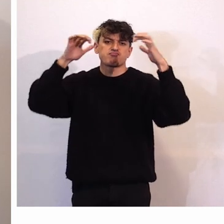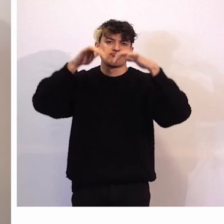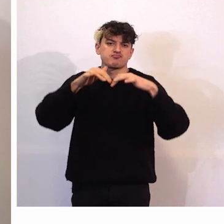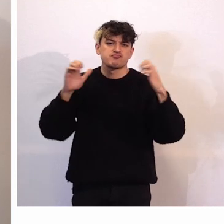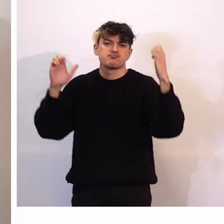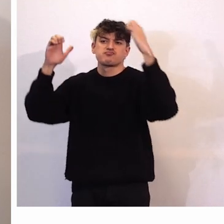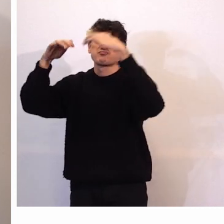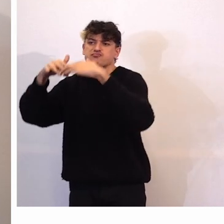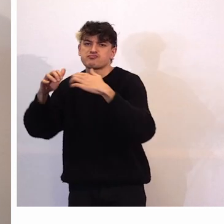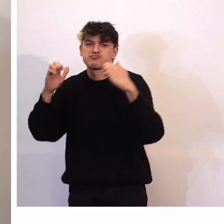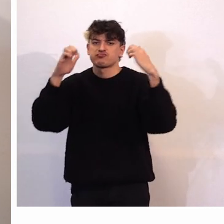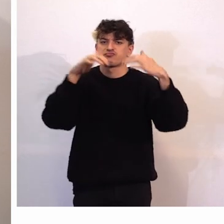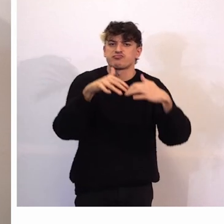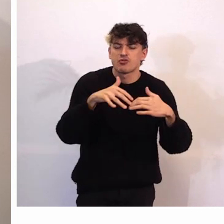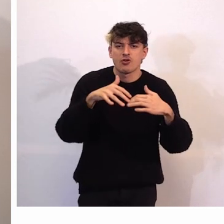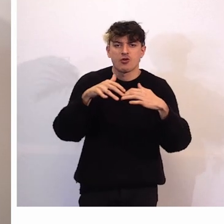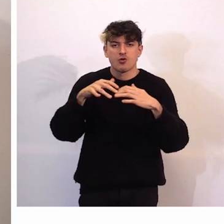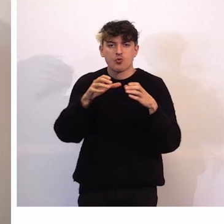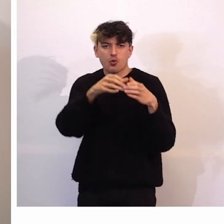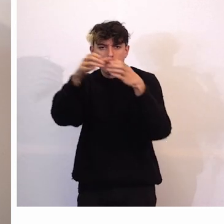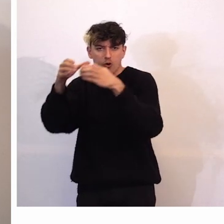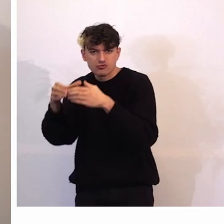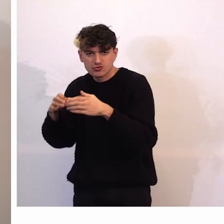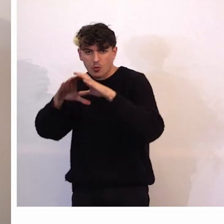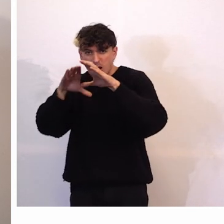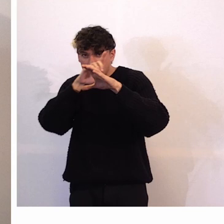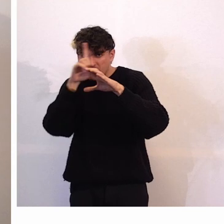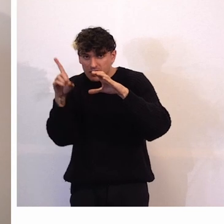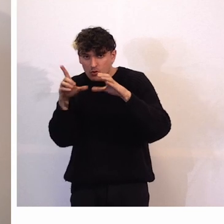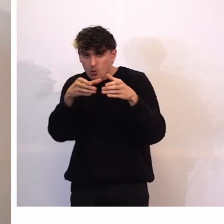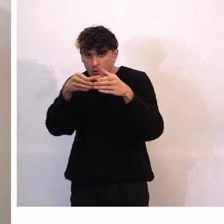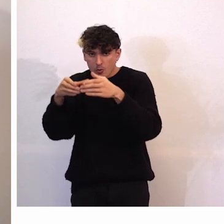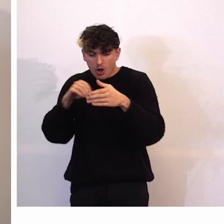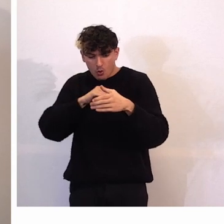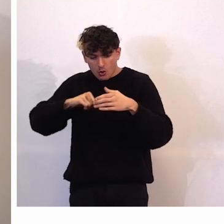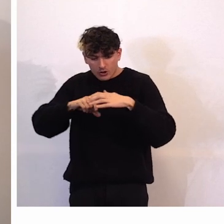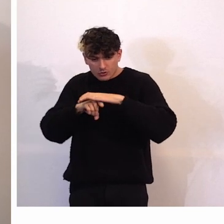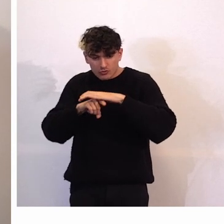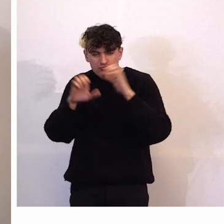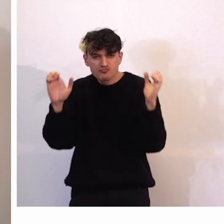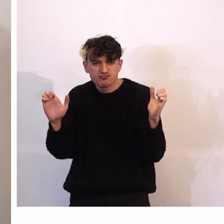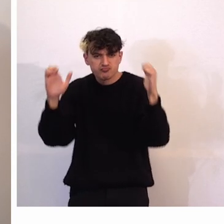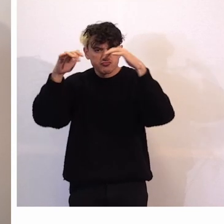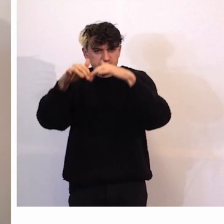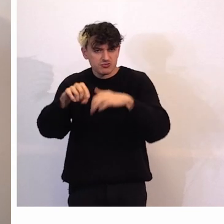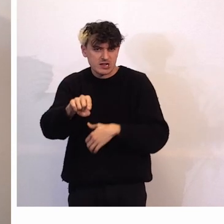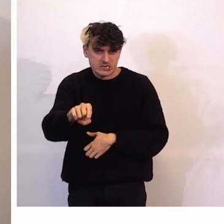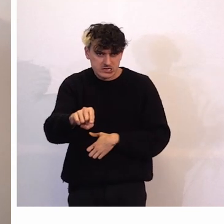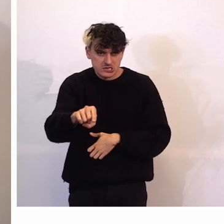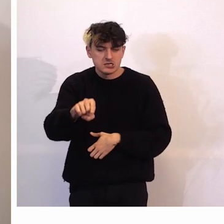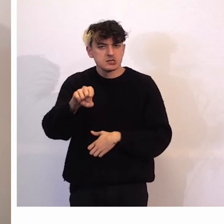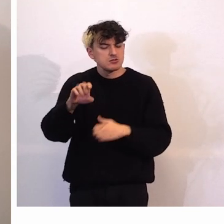los grupos de autogestores de Madrid. Estos encuentros eran muy importantes